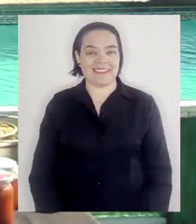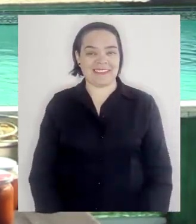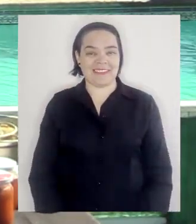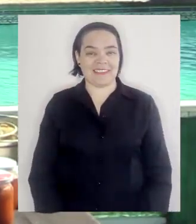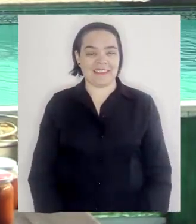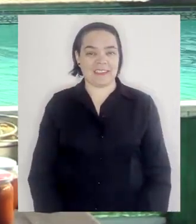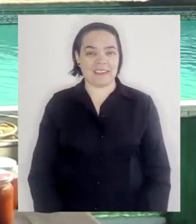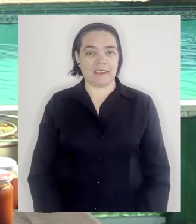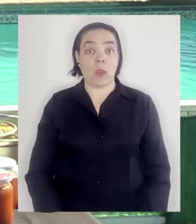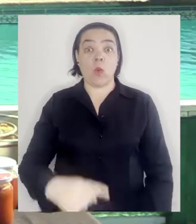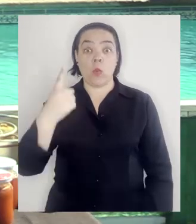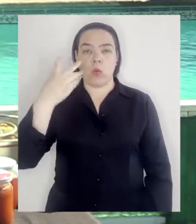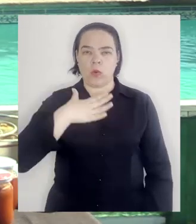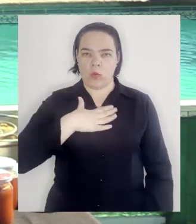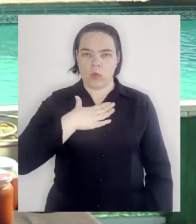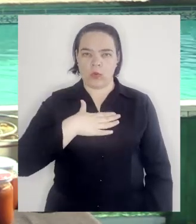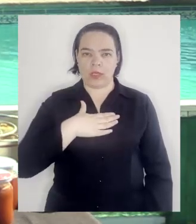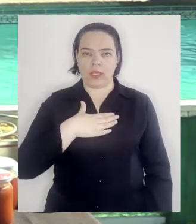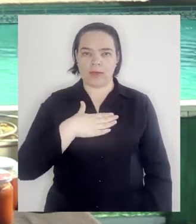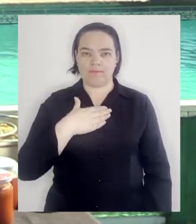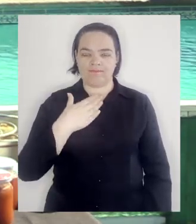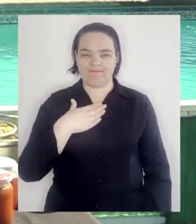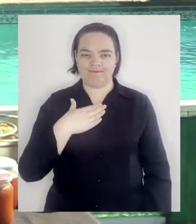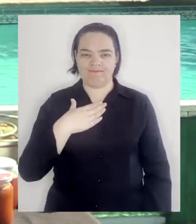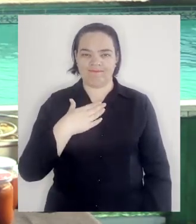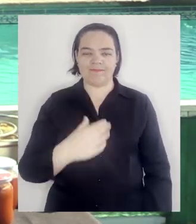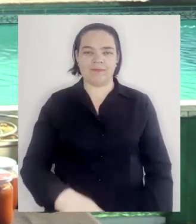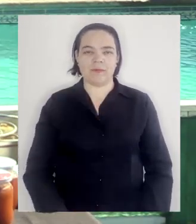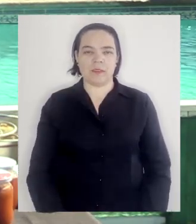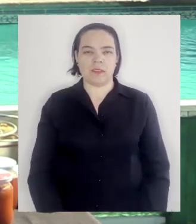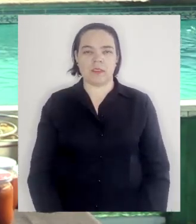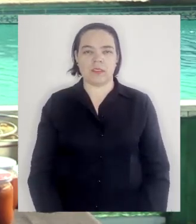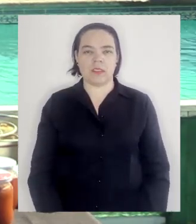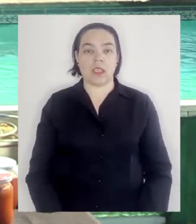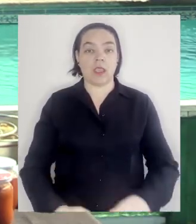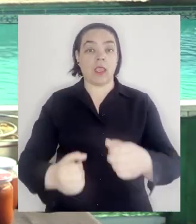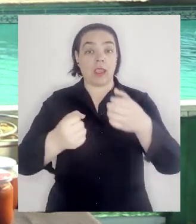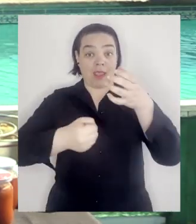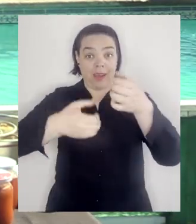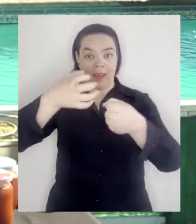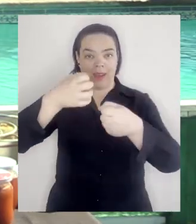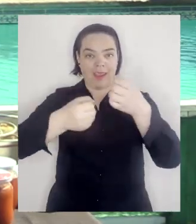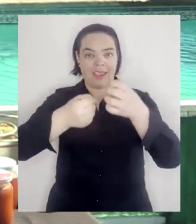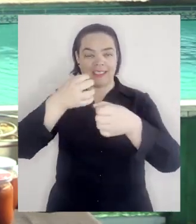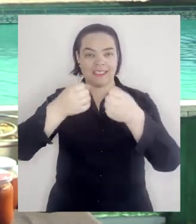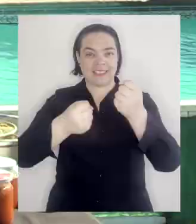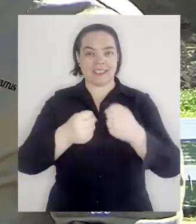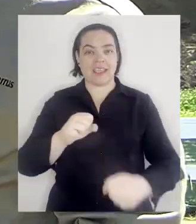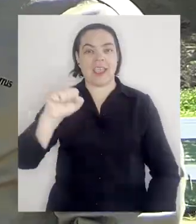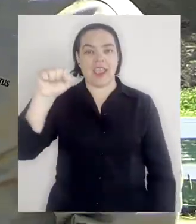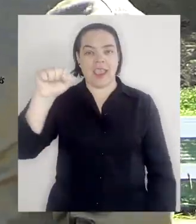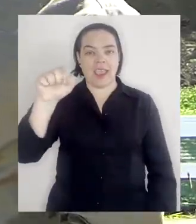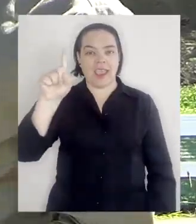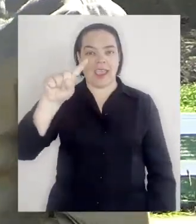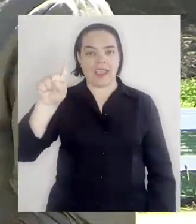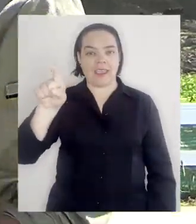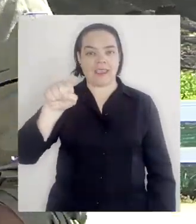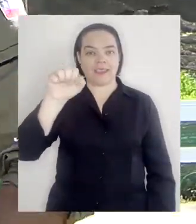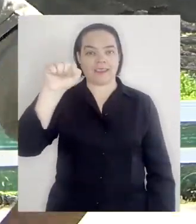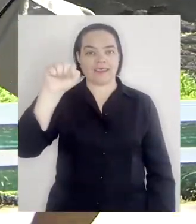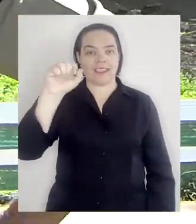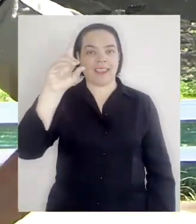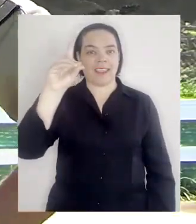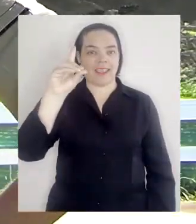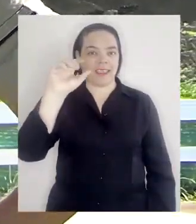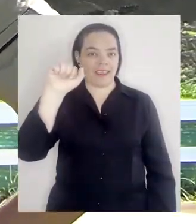Que me gustó, uno. ¿Pan con chicharrones? No, leche asada. Ah, leche asada, ¿viste? Ah, leche asada, la